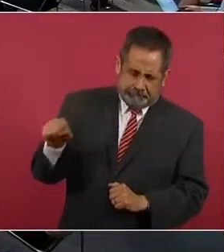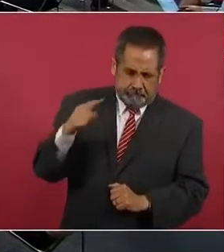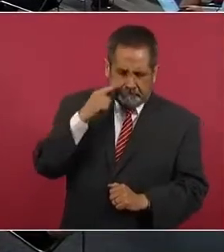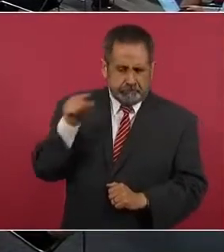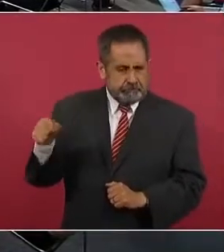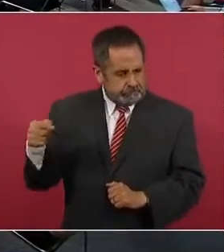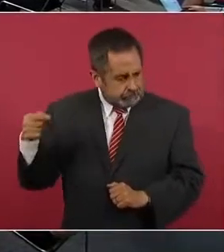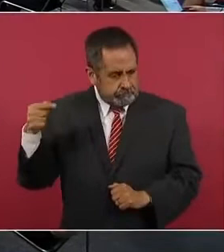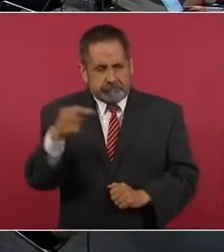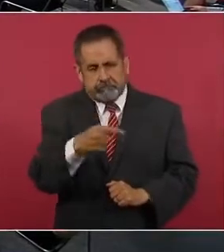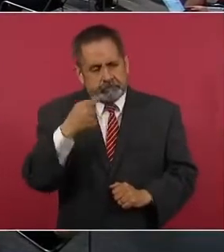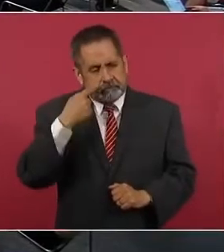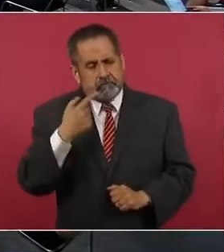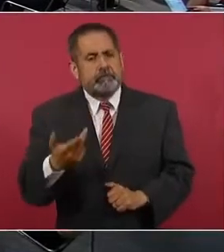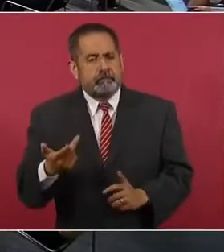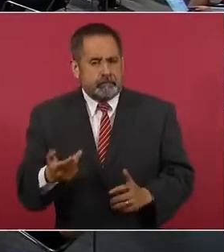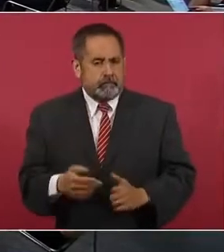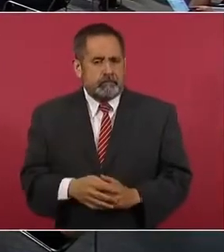para que